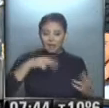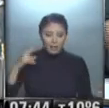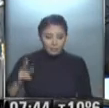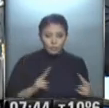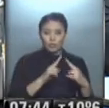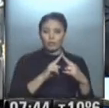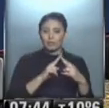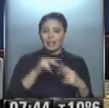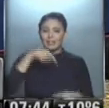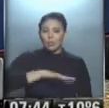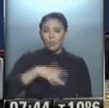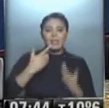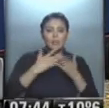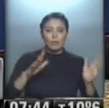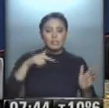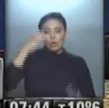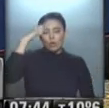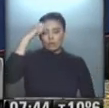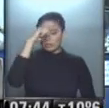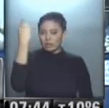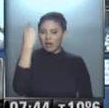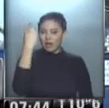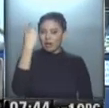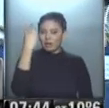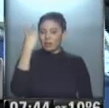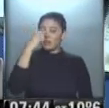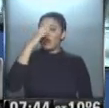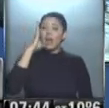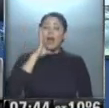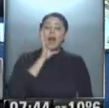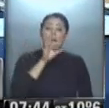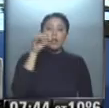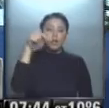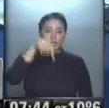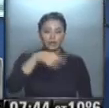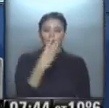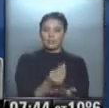gran casa de la democracia, que es el Congreso de la Nación. Pues si hay algo que Néstor recreó,